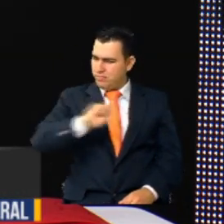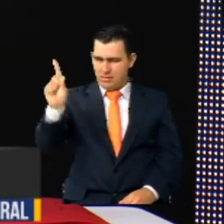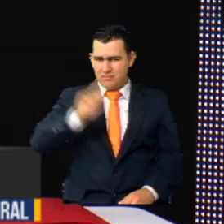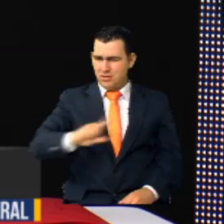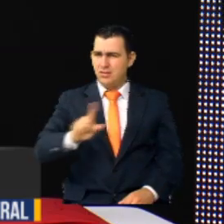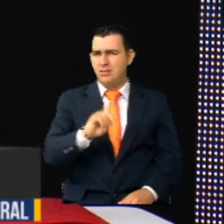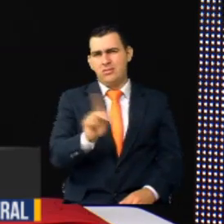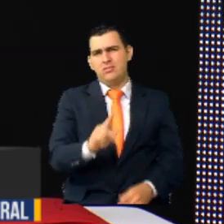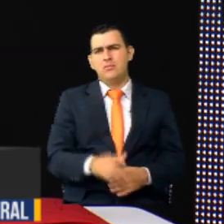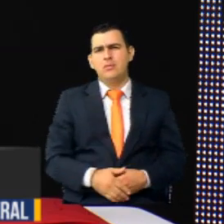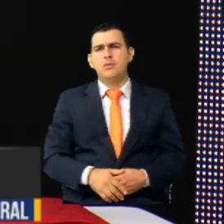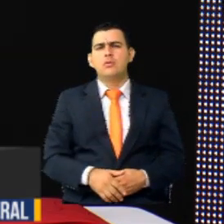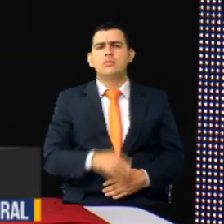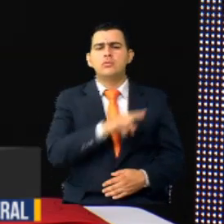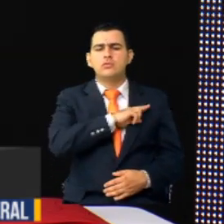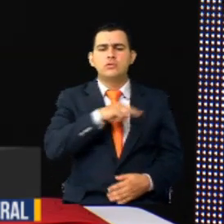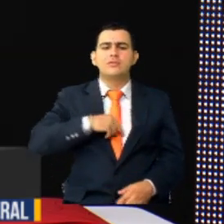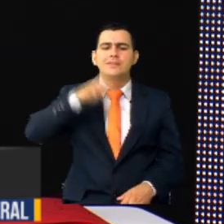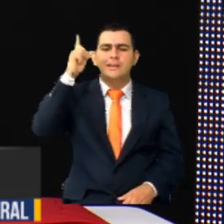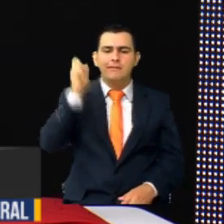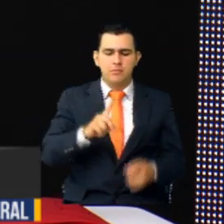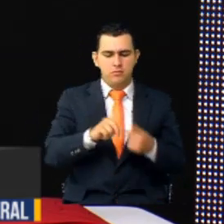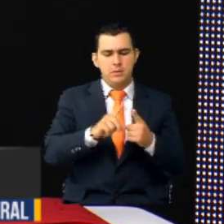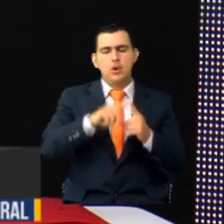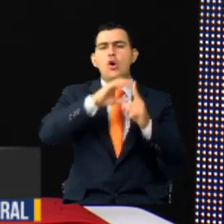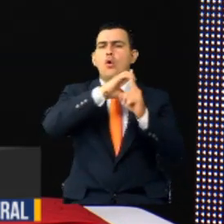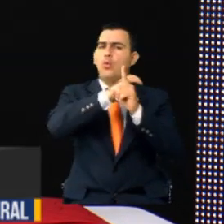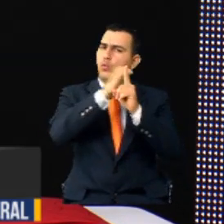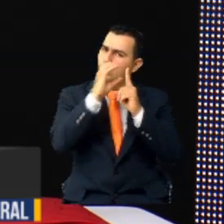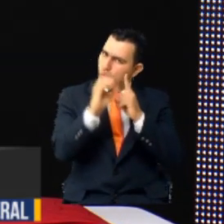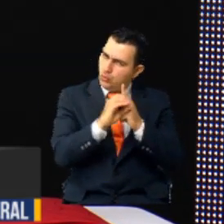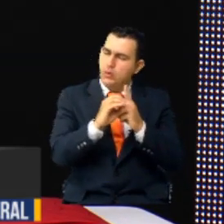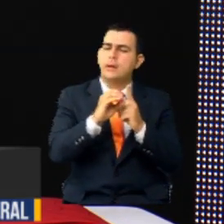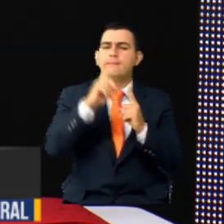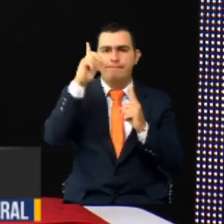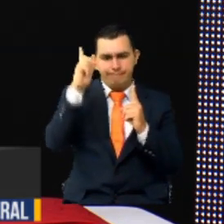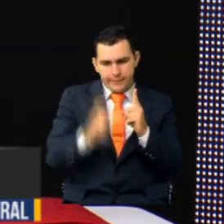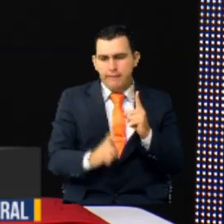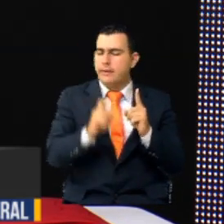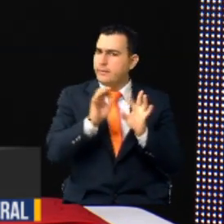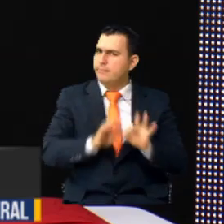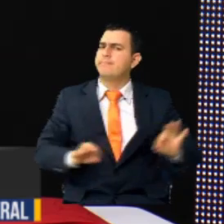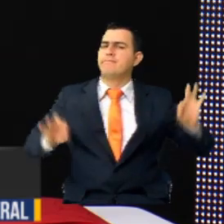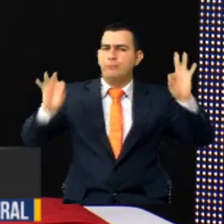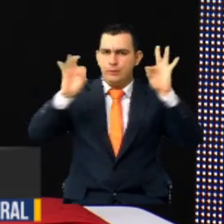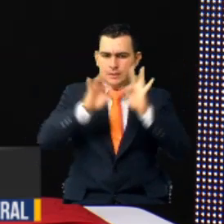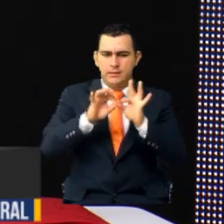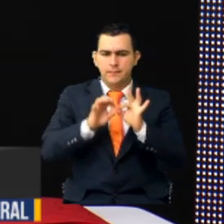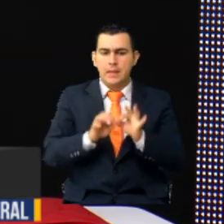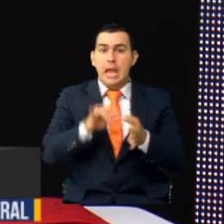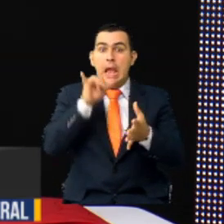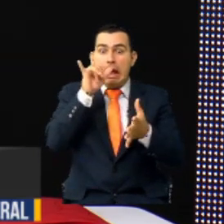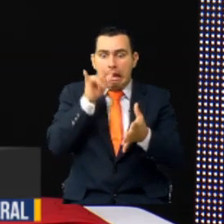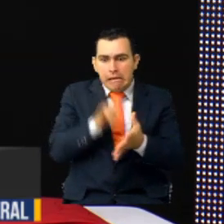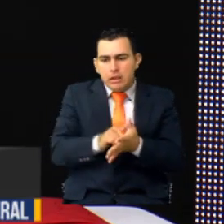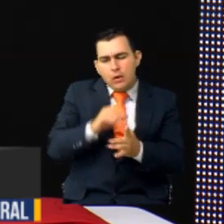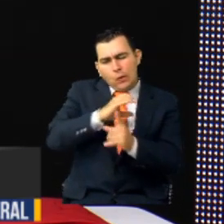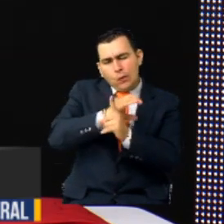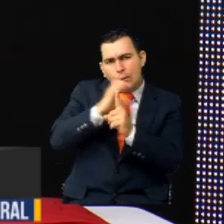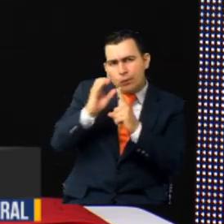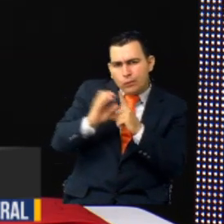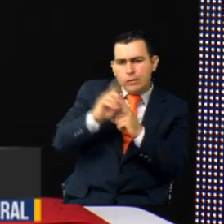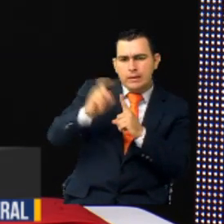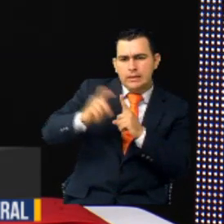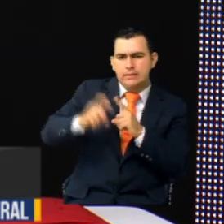que hacer cultura ciudadana, que es tan importante. Por eso vamos a trabajar en esa línea. Nuestra propuesta